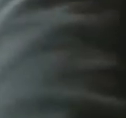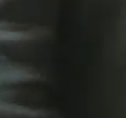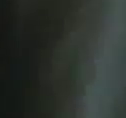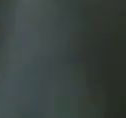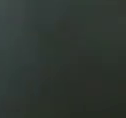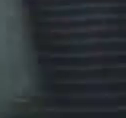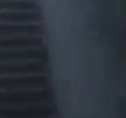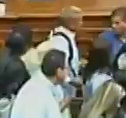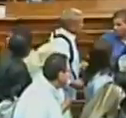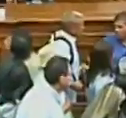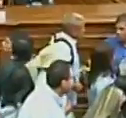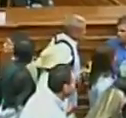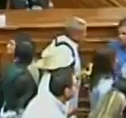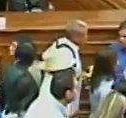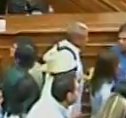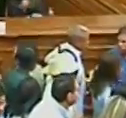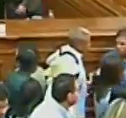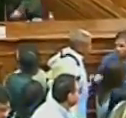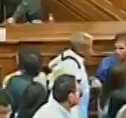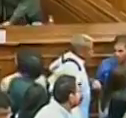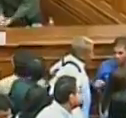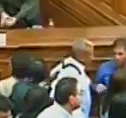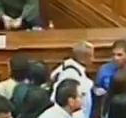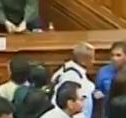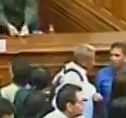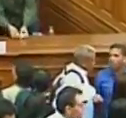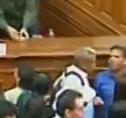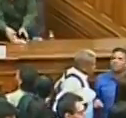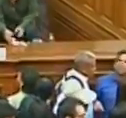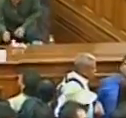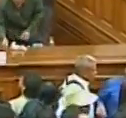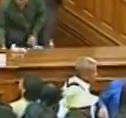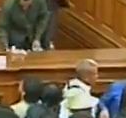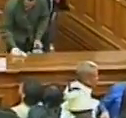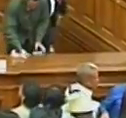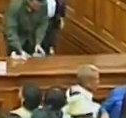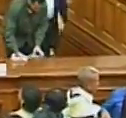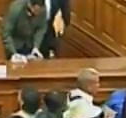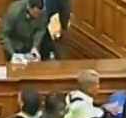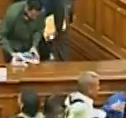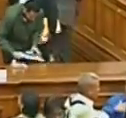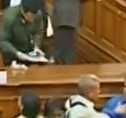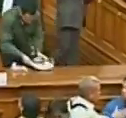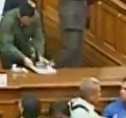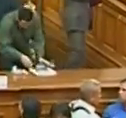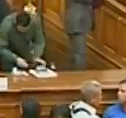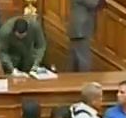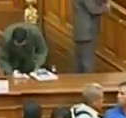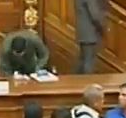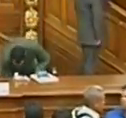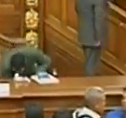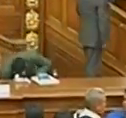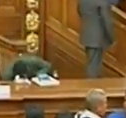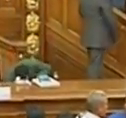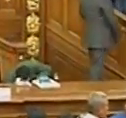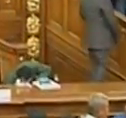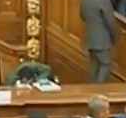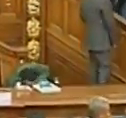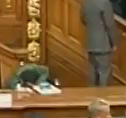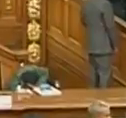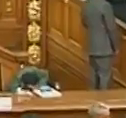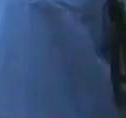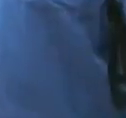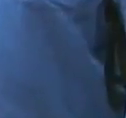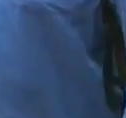rechazo de la campaña orquestada desde Washington por parte de Donald Trump. Así lo